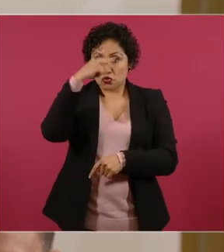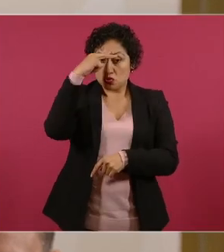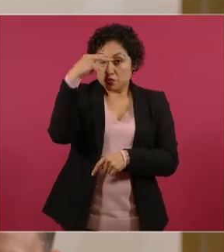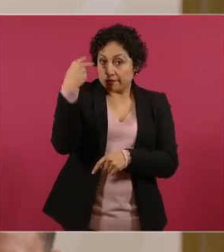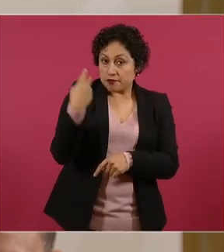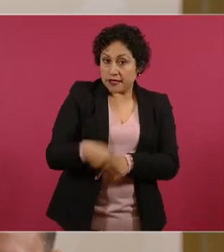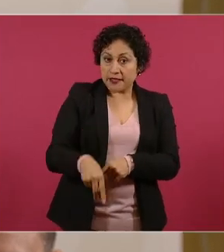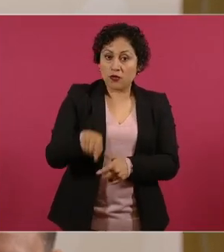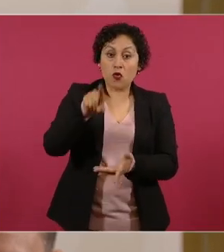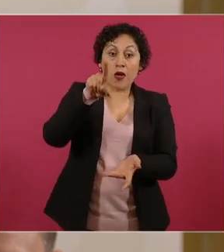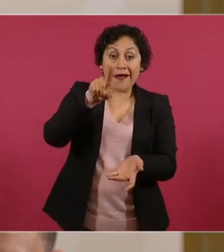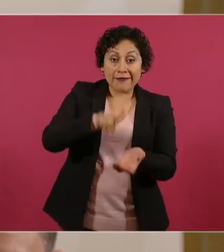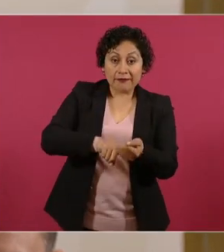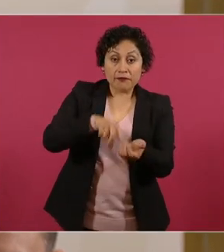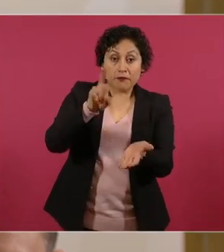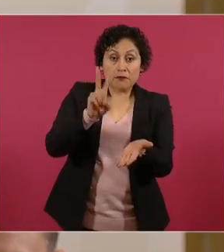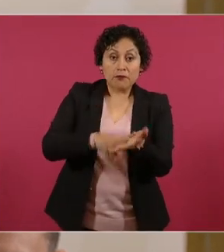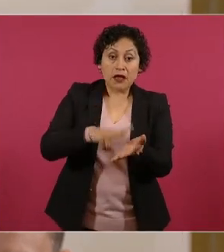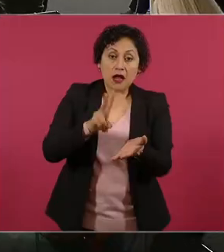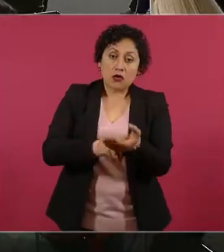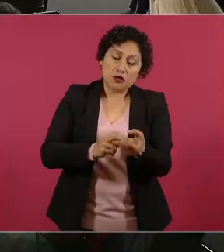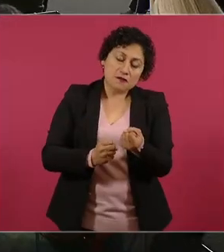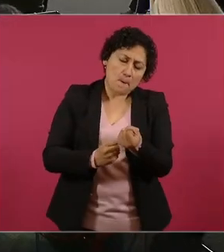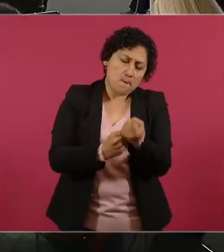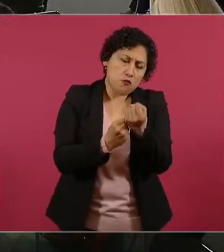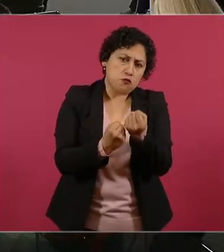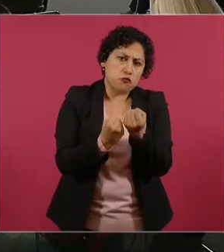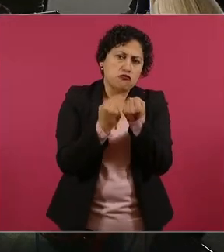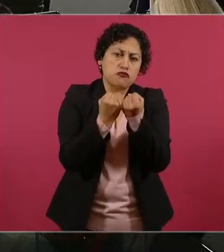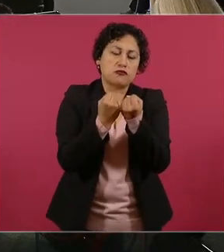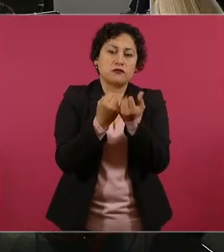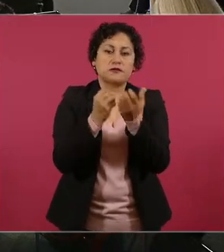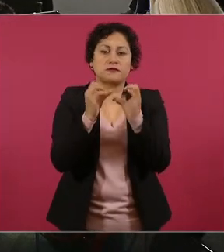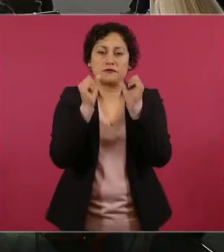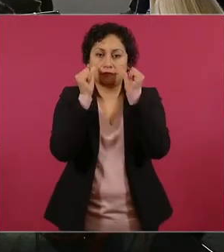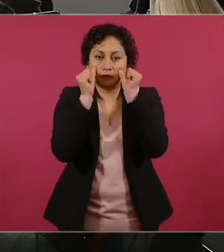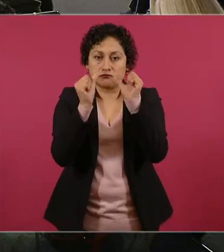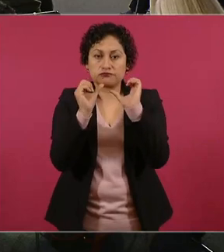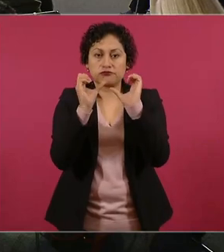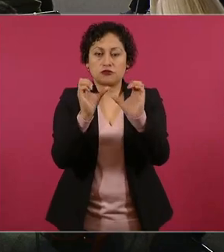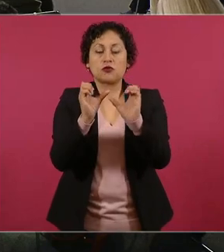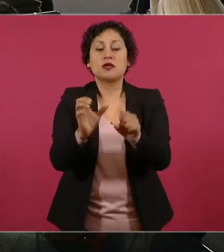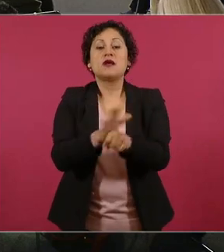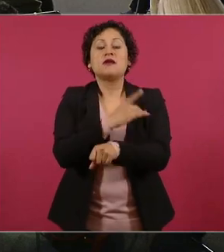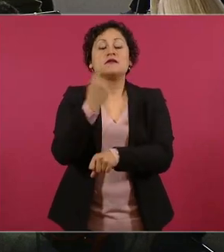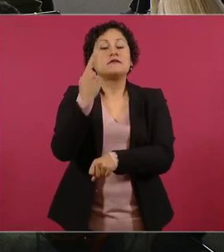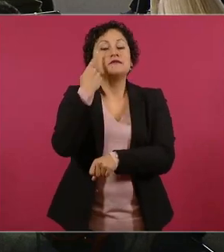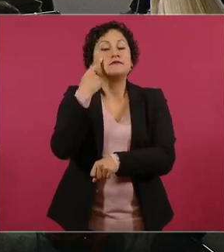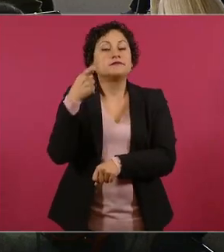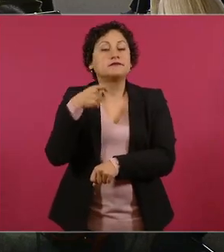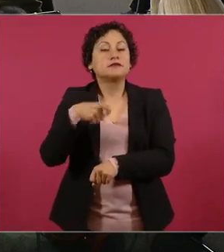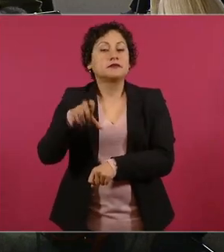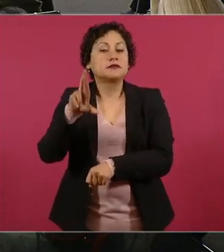valores. ¿Por qué Quintana Roo está